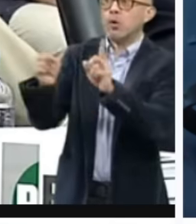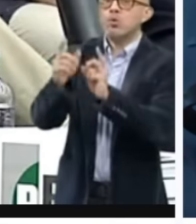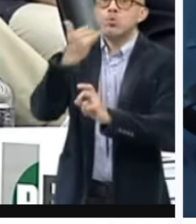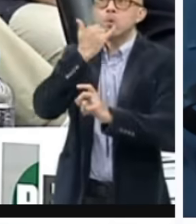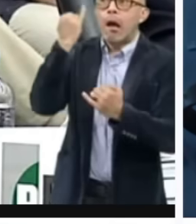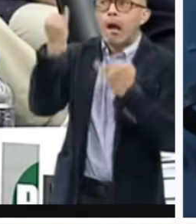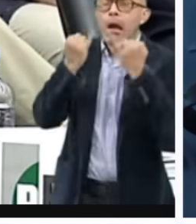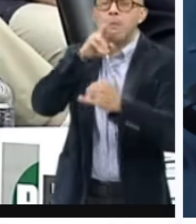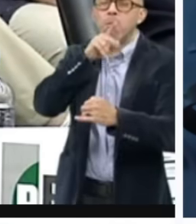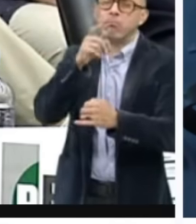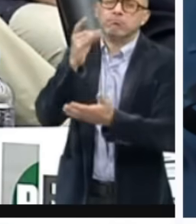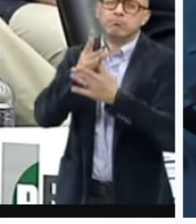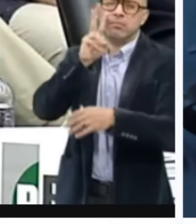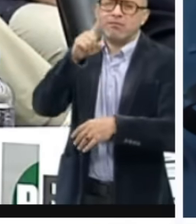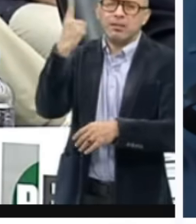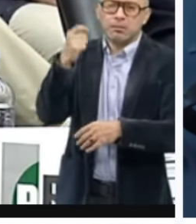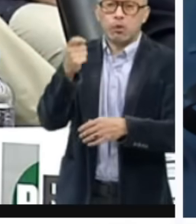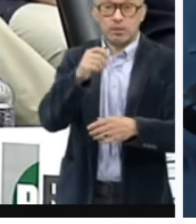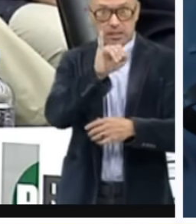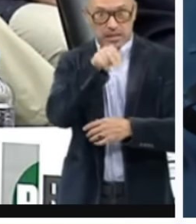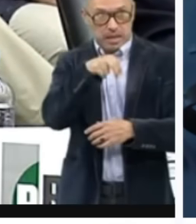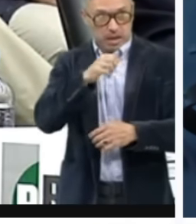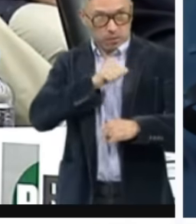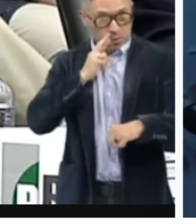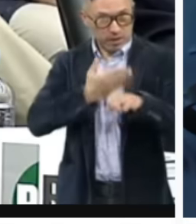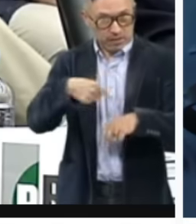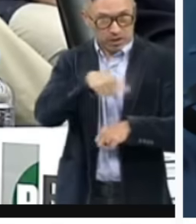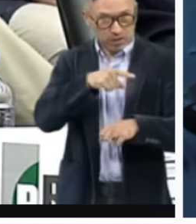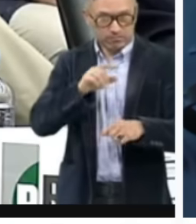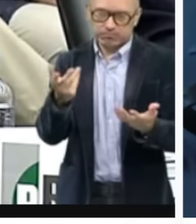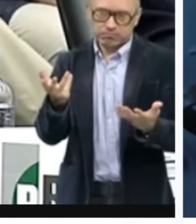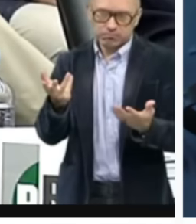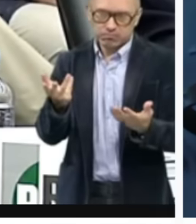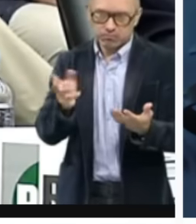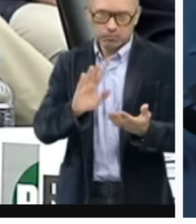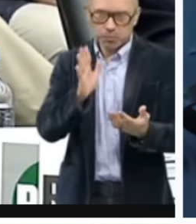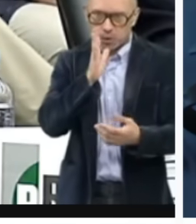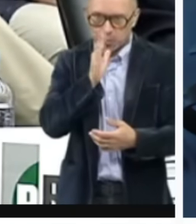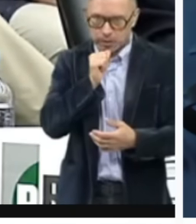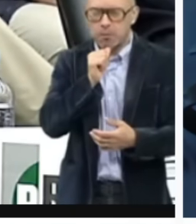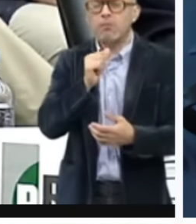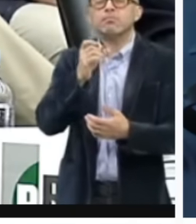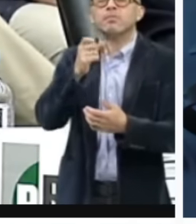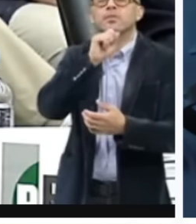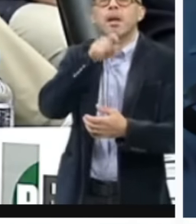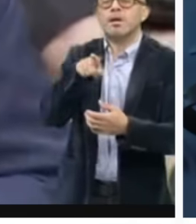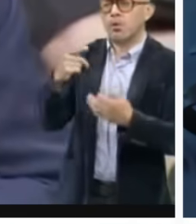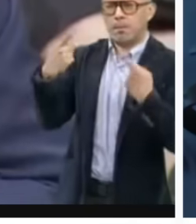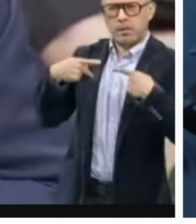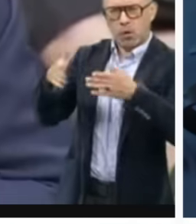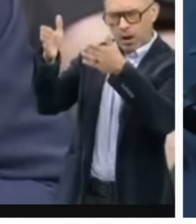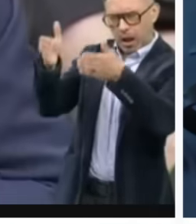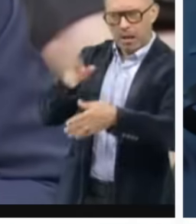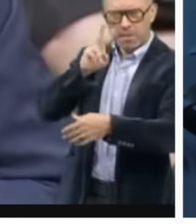bueno, también era importante y es importante dejar manifiesto lo que quiere hacer este personaje, dividir el